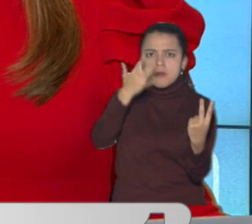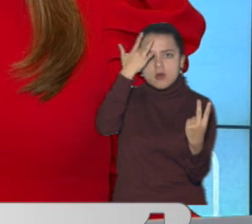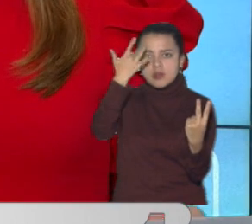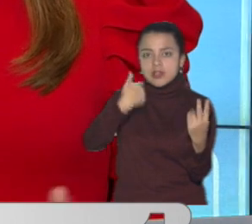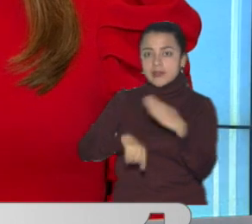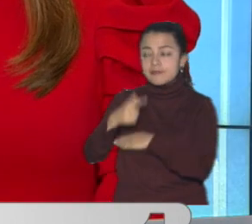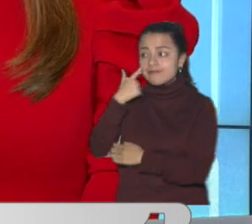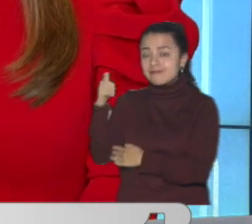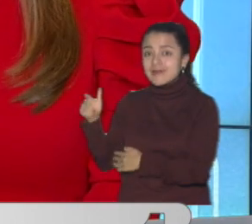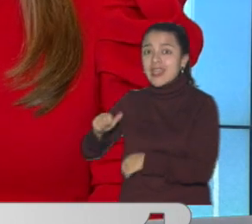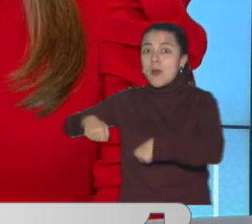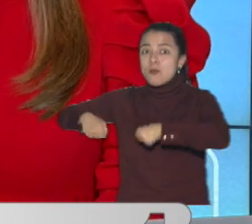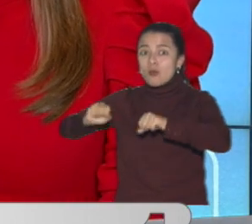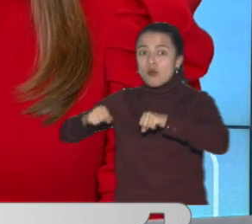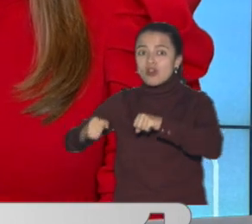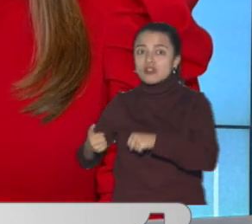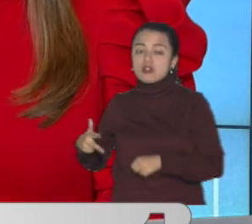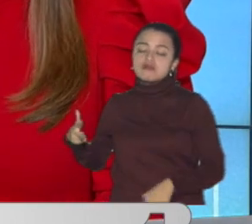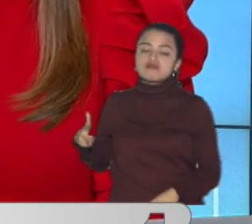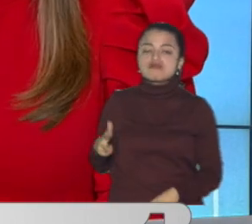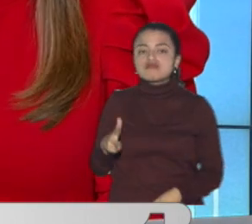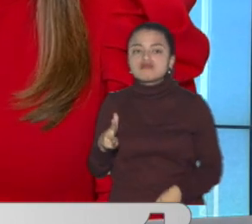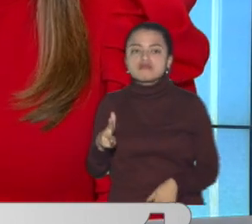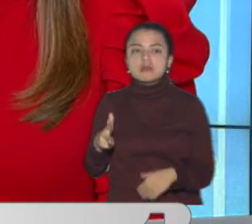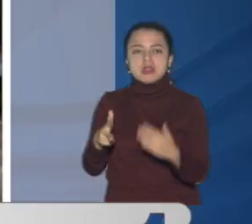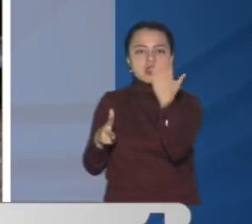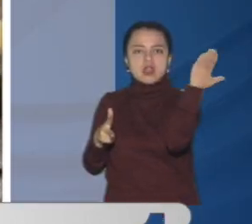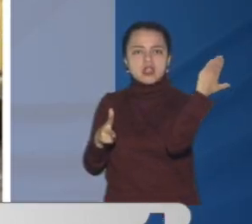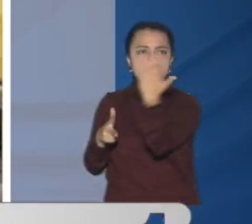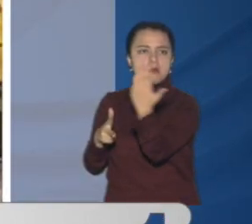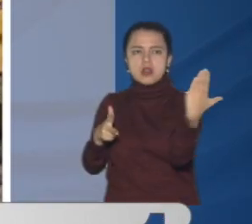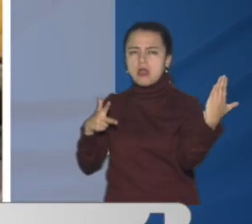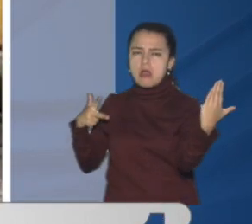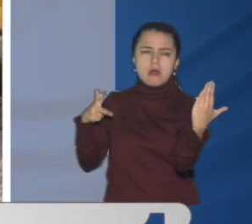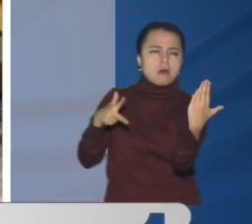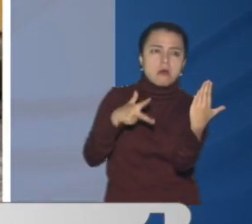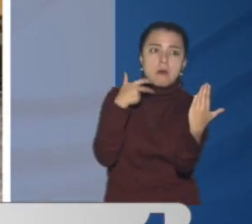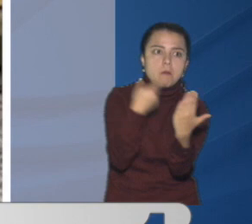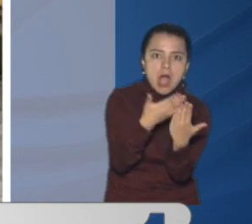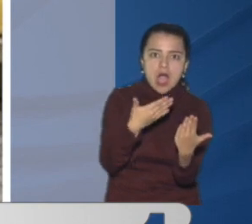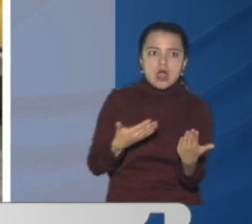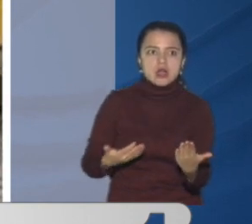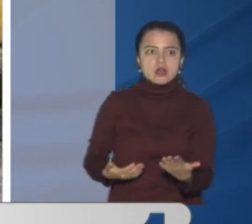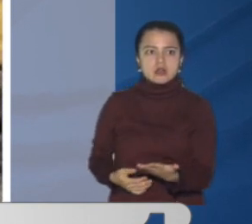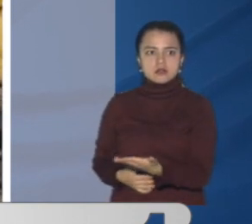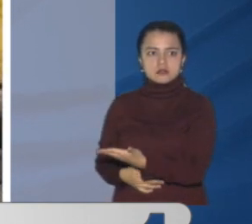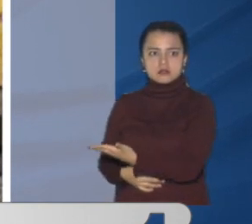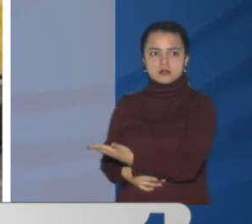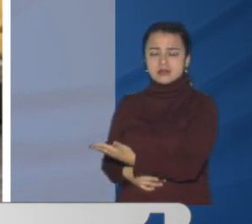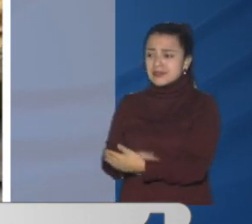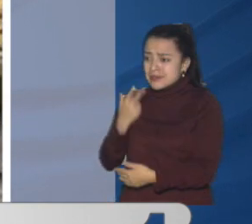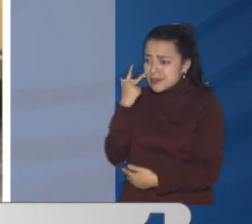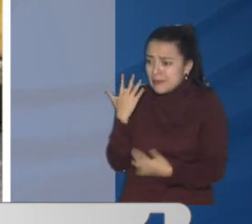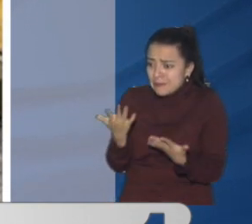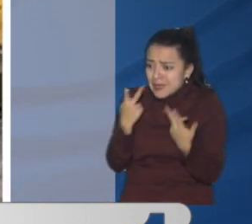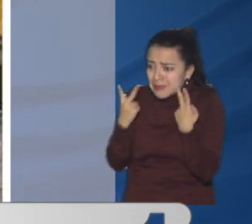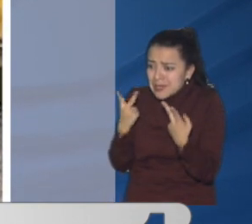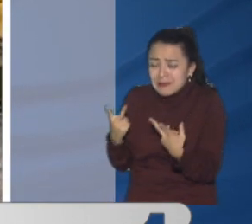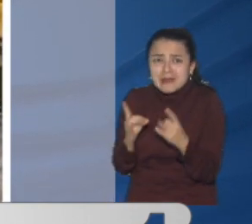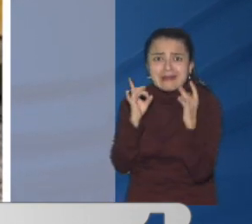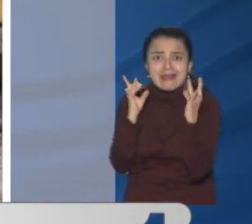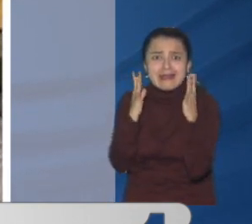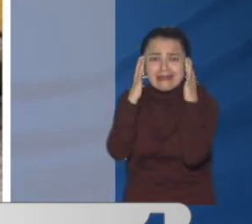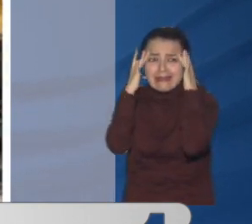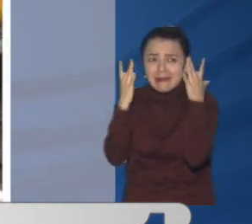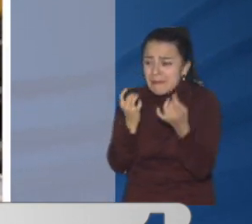en la que se movilizaban chocó violentamente contra un muro. Mira, acabo de pasar este accidente, santo cielo. Trágico accidente en el sur